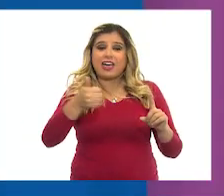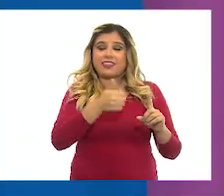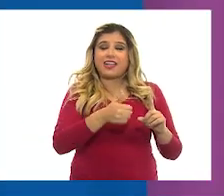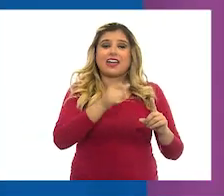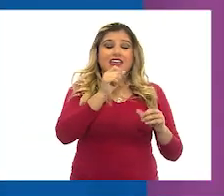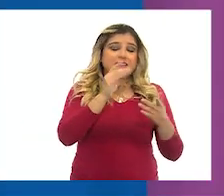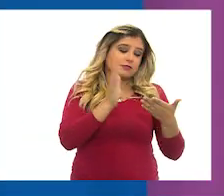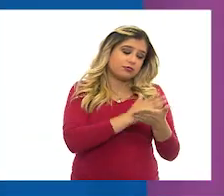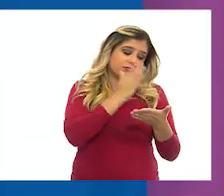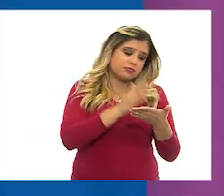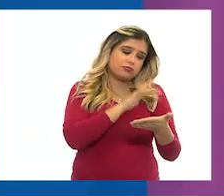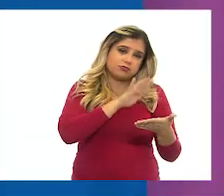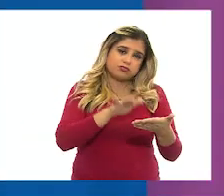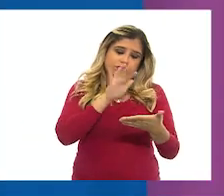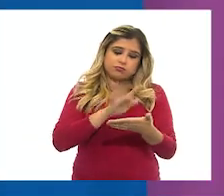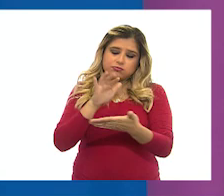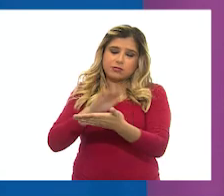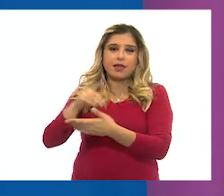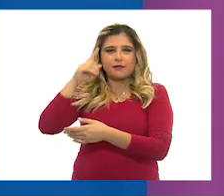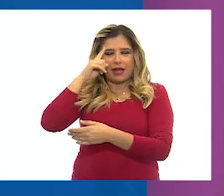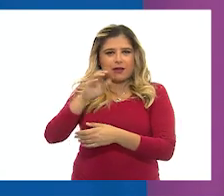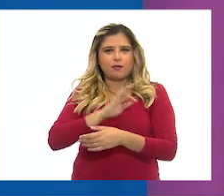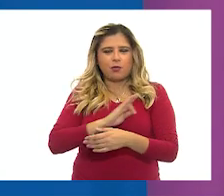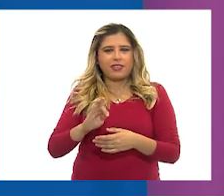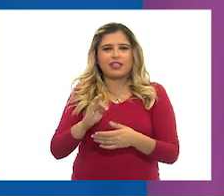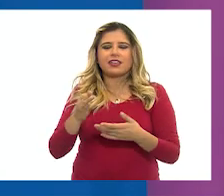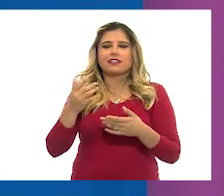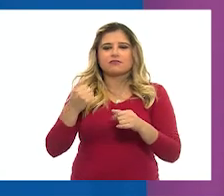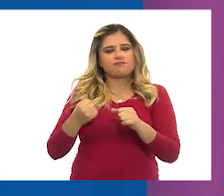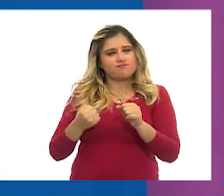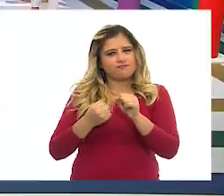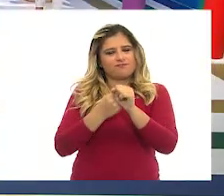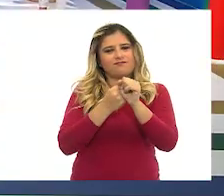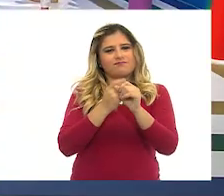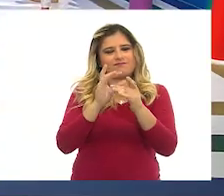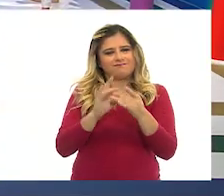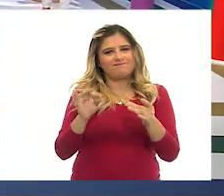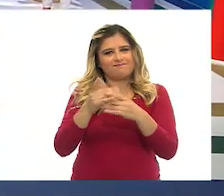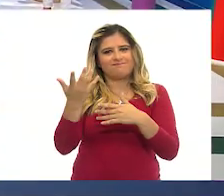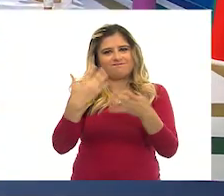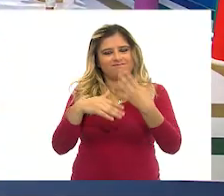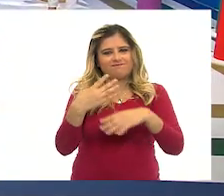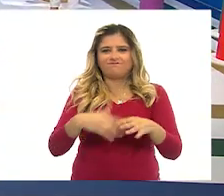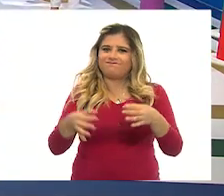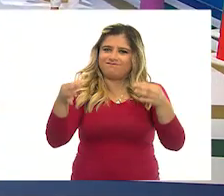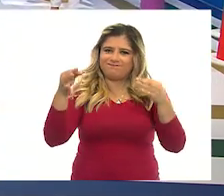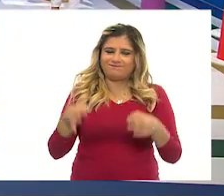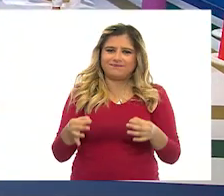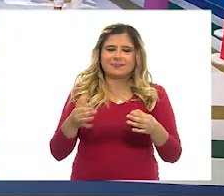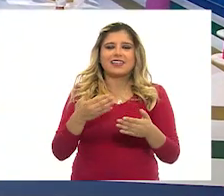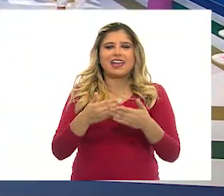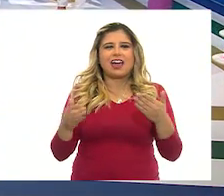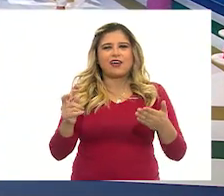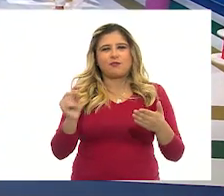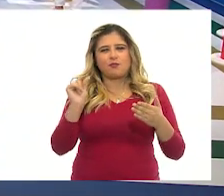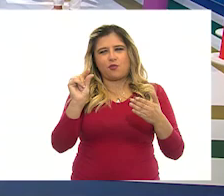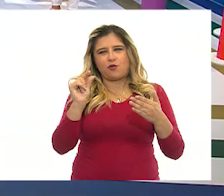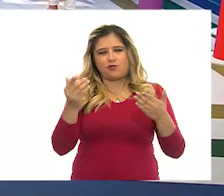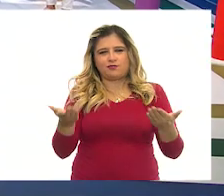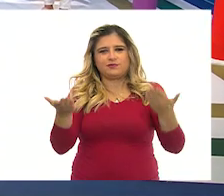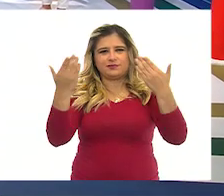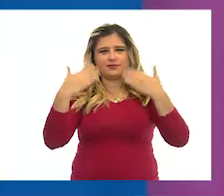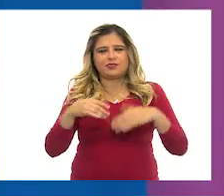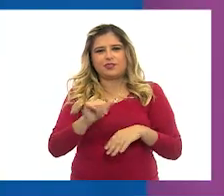artículos que leemos para poder después fundamentar con argumentos. Y también pues me voy a adelantar un poco a